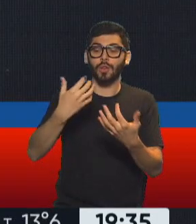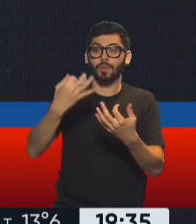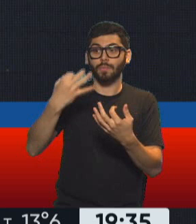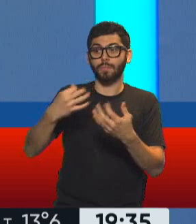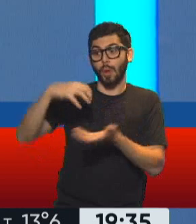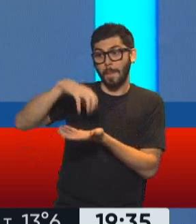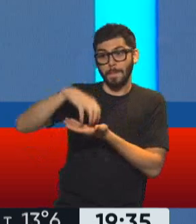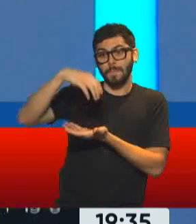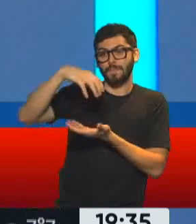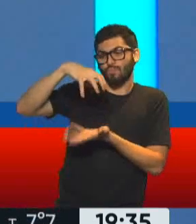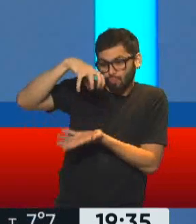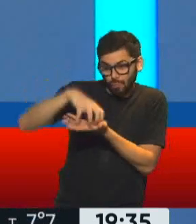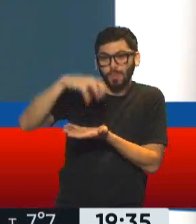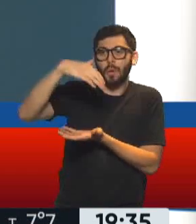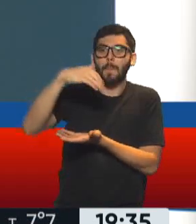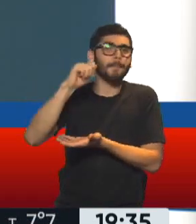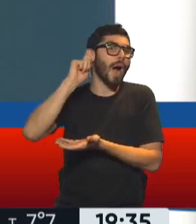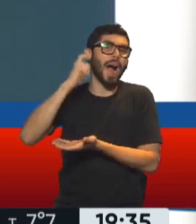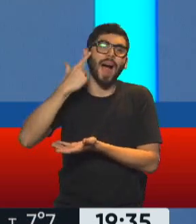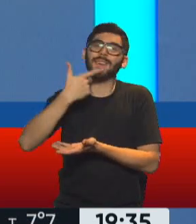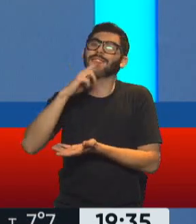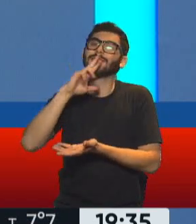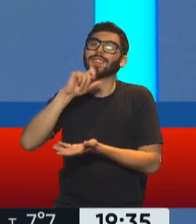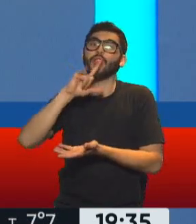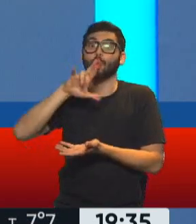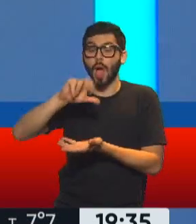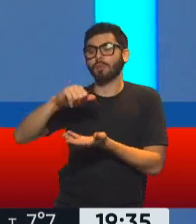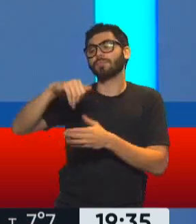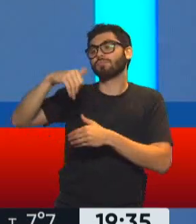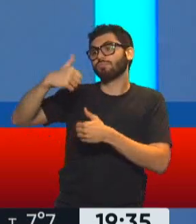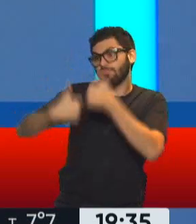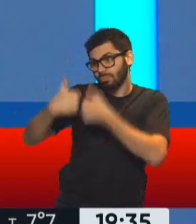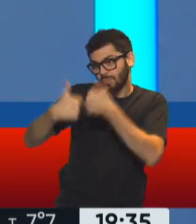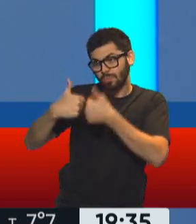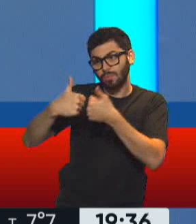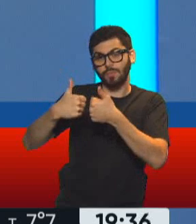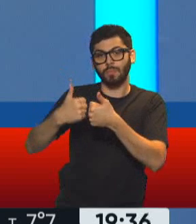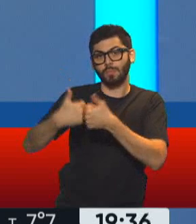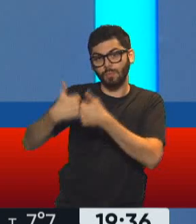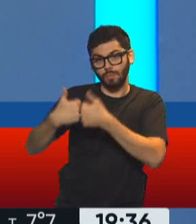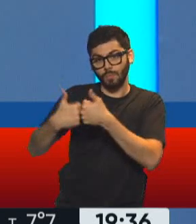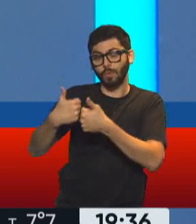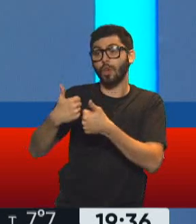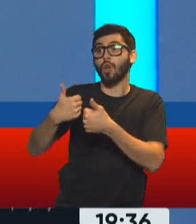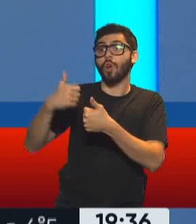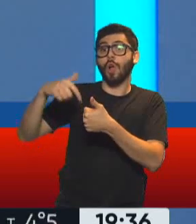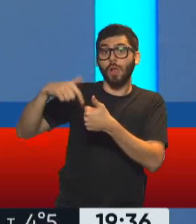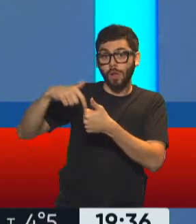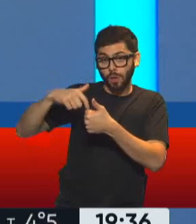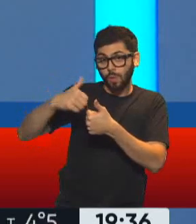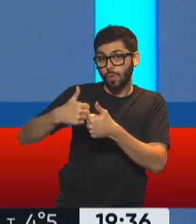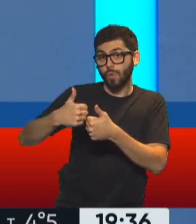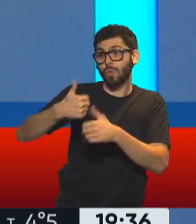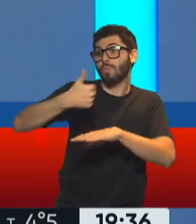de la Magistratura, o seleccionada por el Consejo de la Magistratura, luego tomado de una terna elevada por el Consejo de la Magistratura, uno de